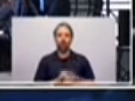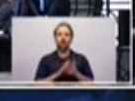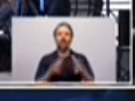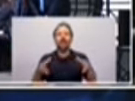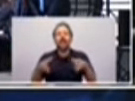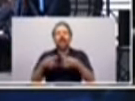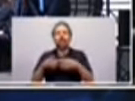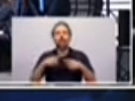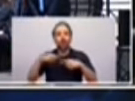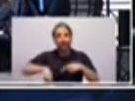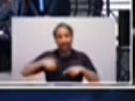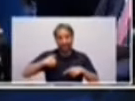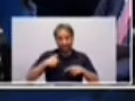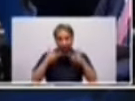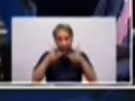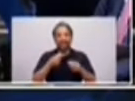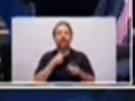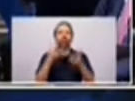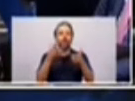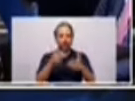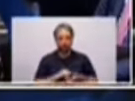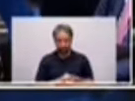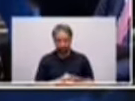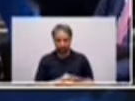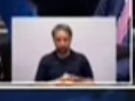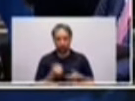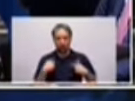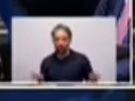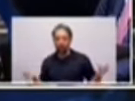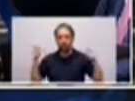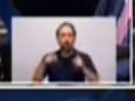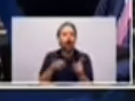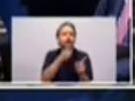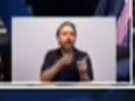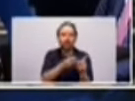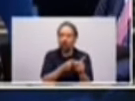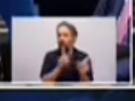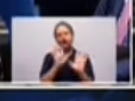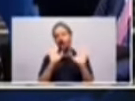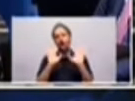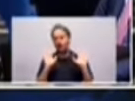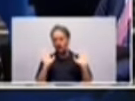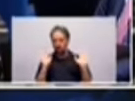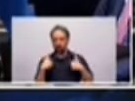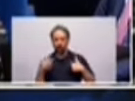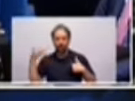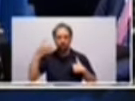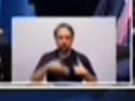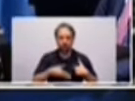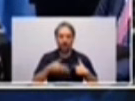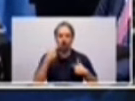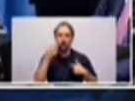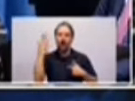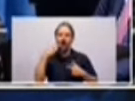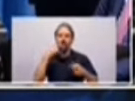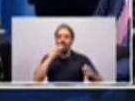que hay no solo... Digo, y esa gente, termino con esto, perdóname, y esa gente está tirada así a la deriva y hace lo que puedas. No hay red para nadie.